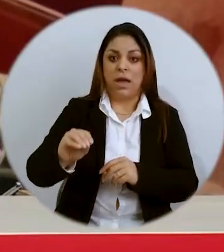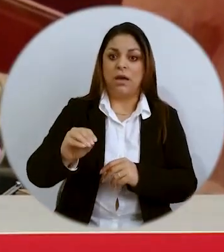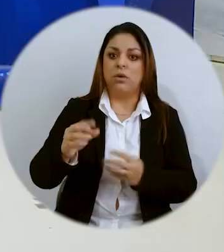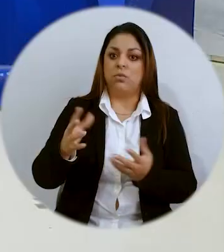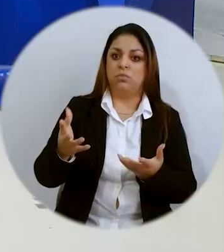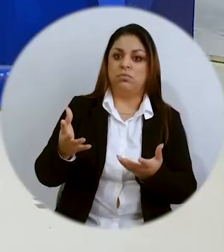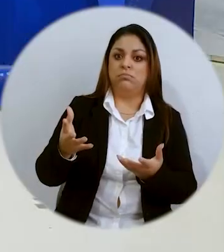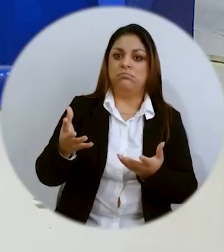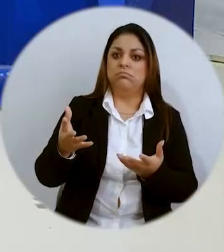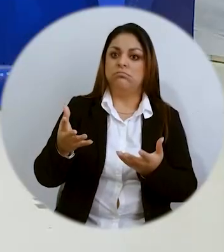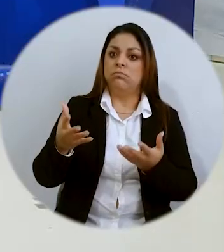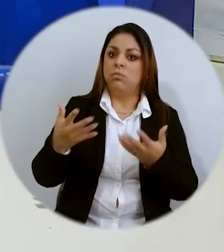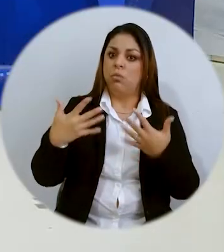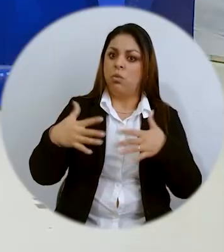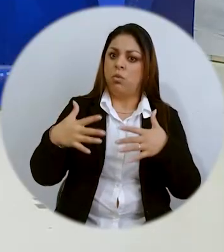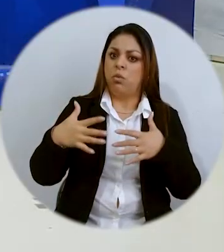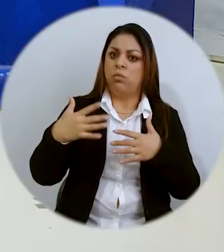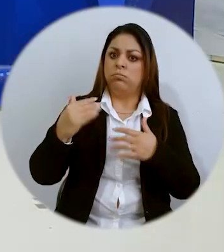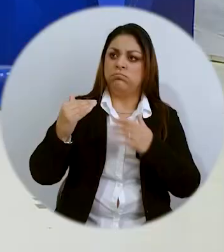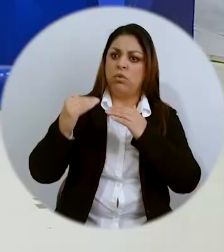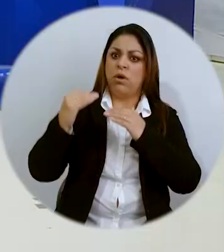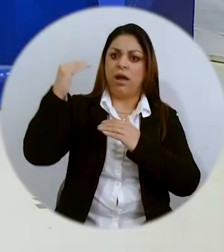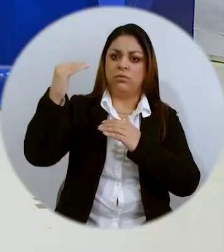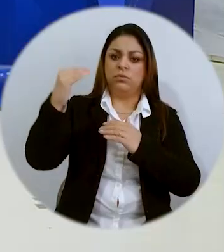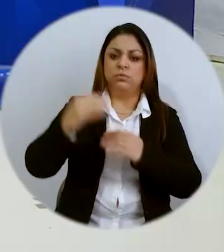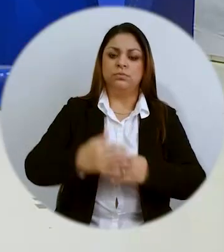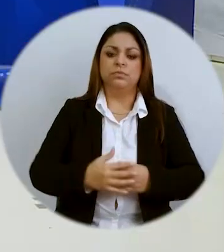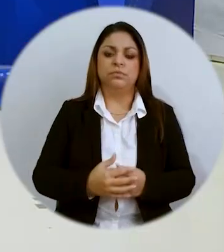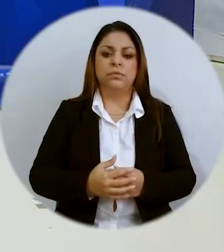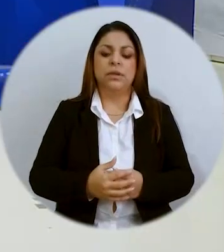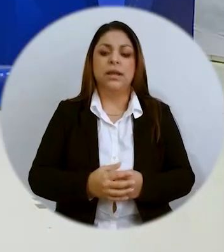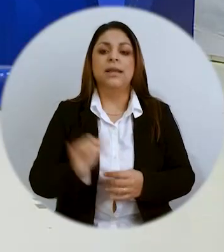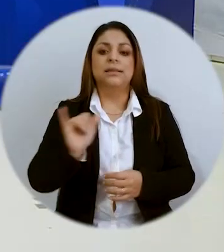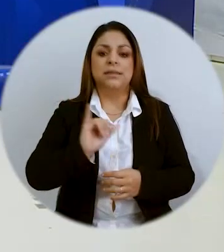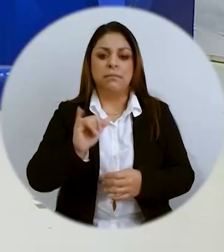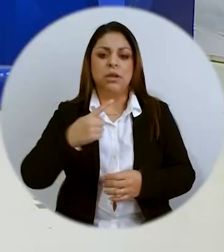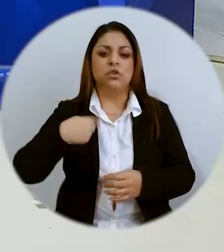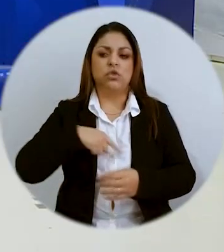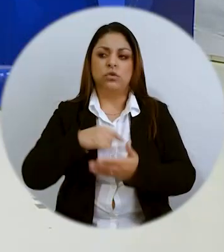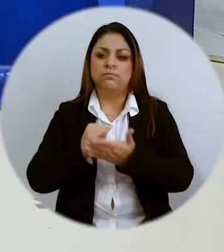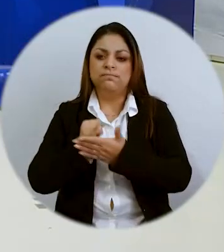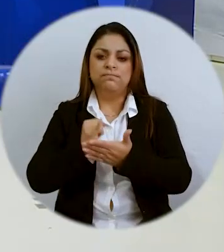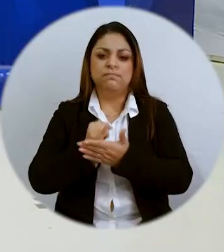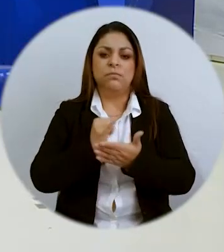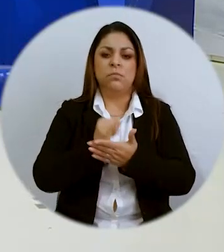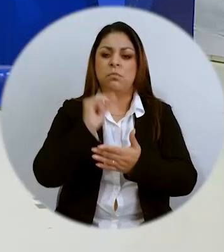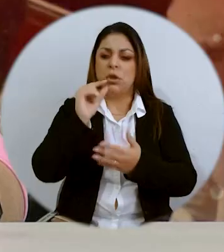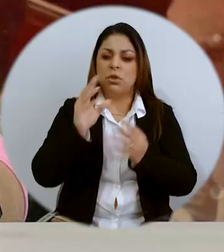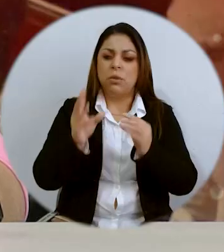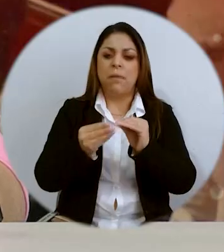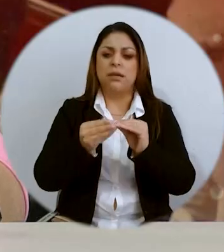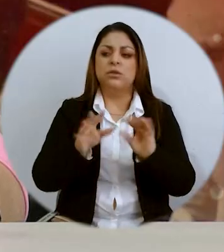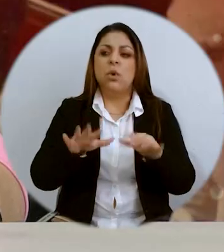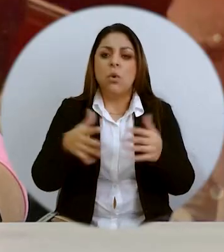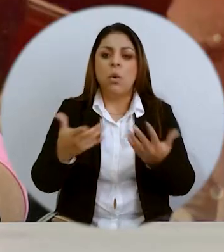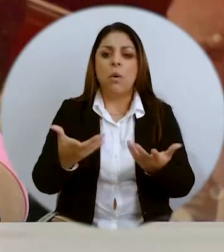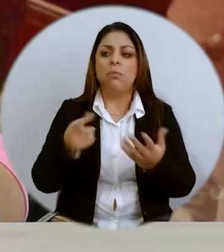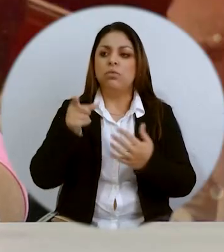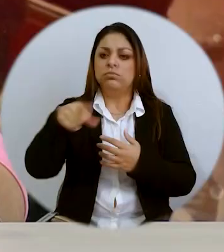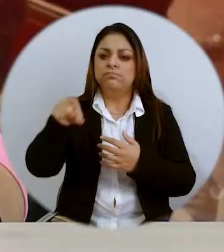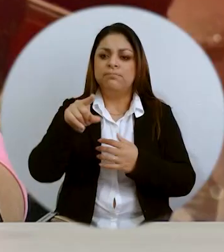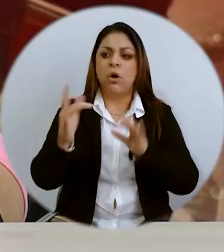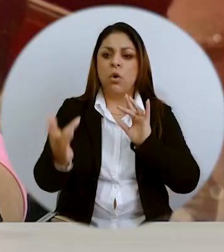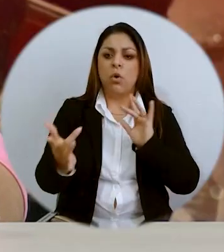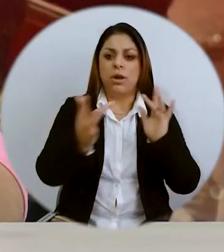bastante amplio. Y también donde ahondamos un poco más de qué manera y cómo se